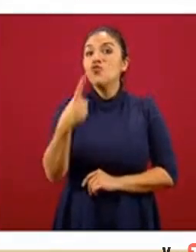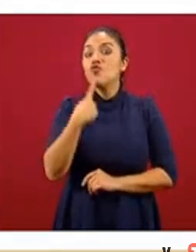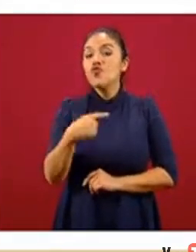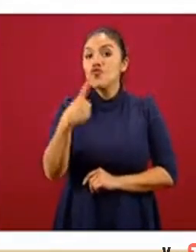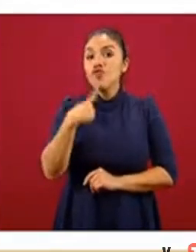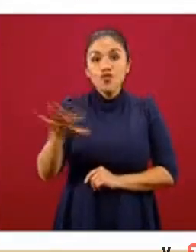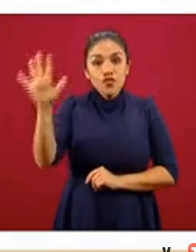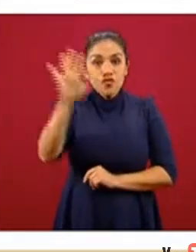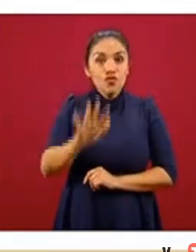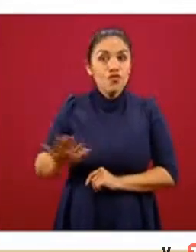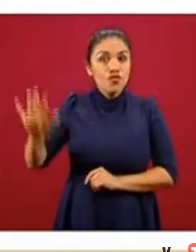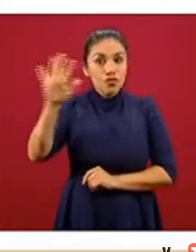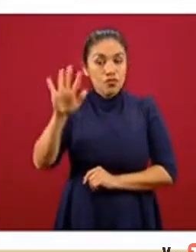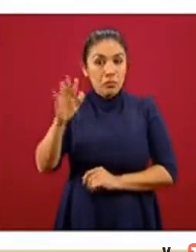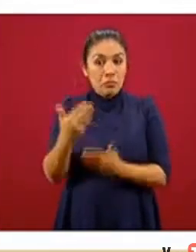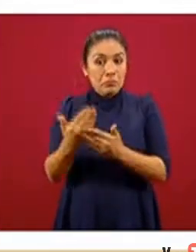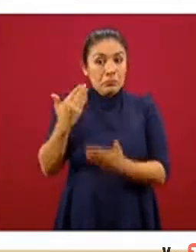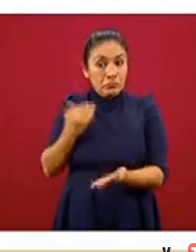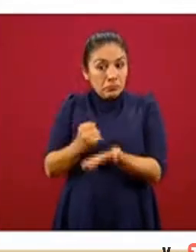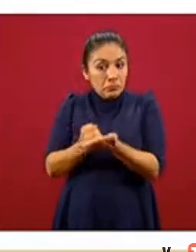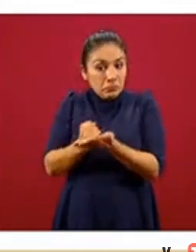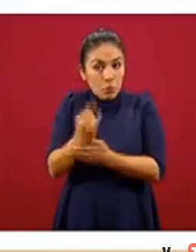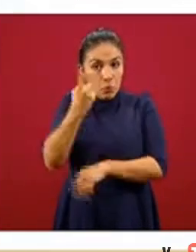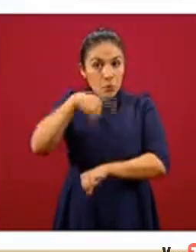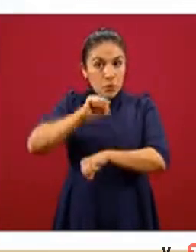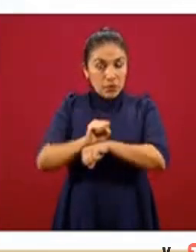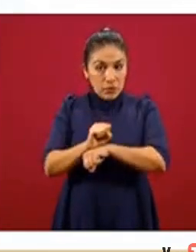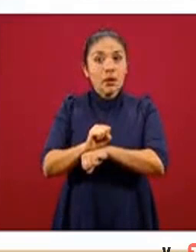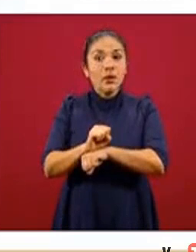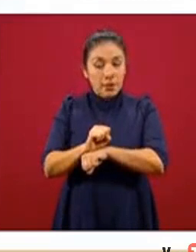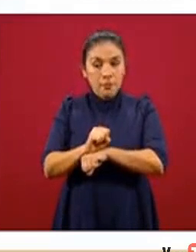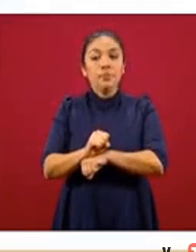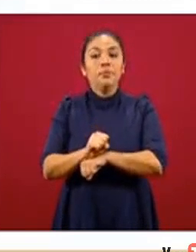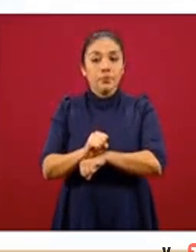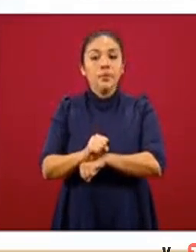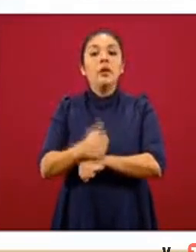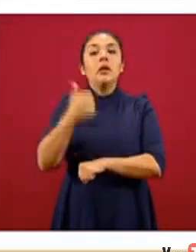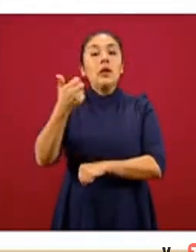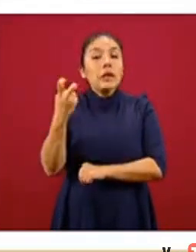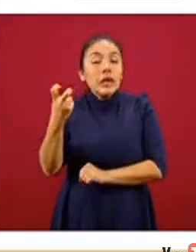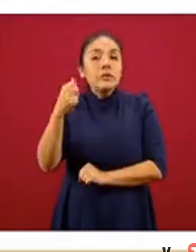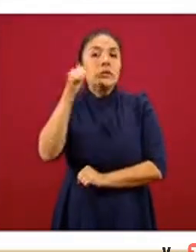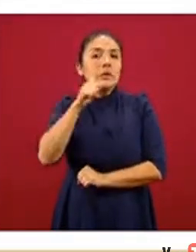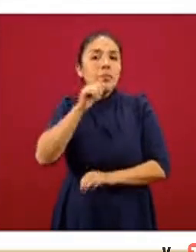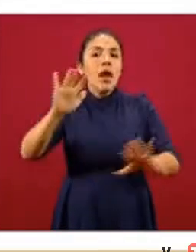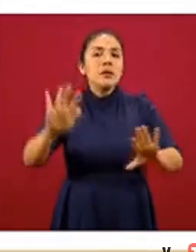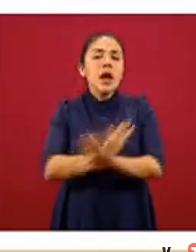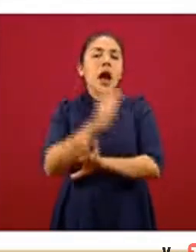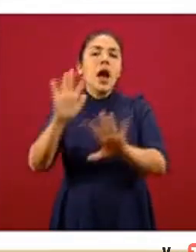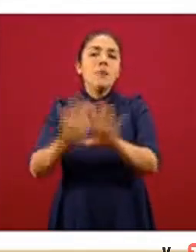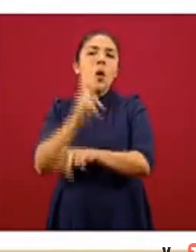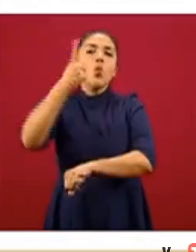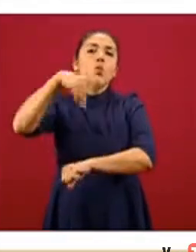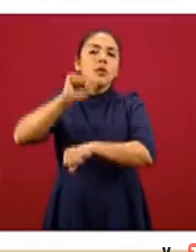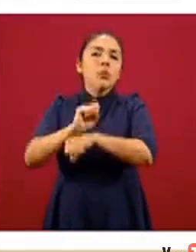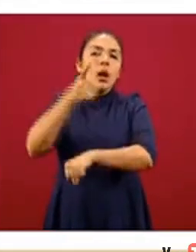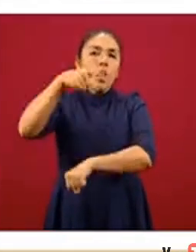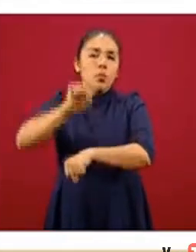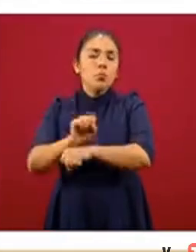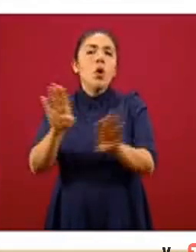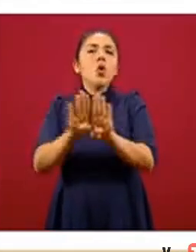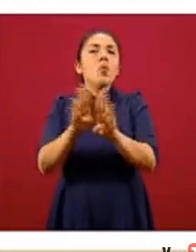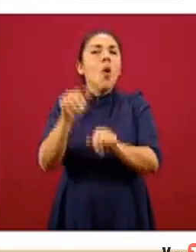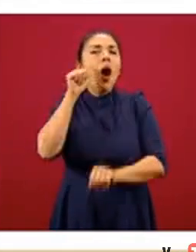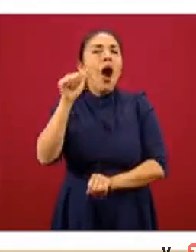que se definió la semana pasada y que se estará definiendo cada semana. Independientemente de lo que presentamos ayer